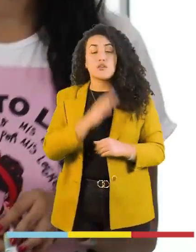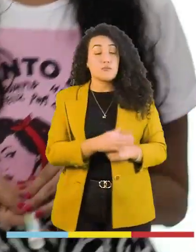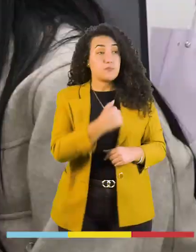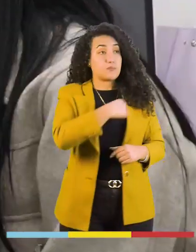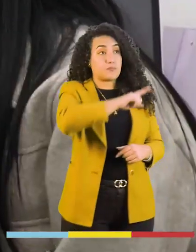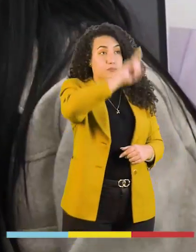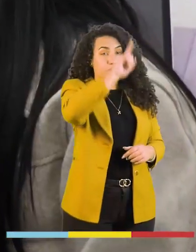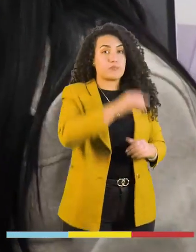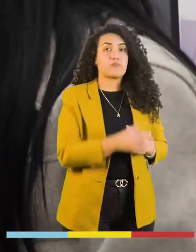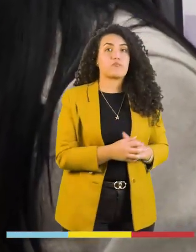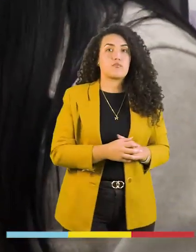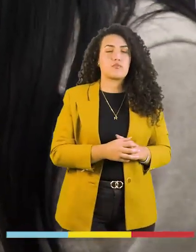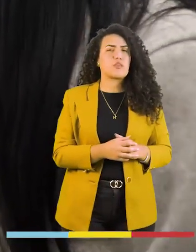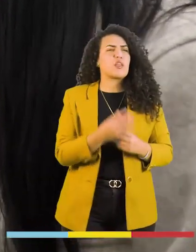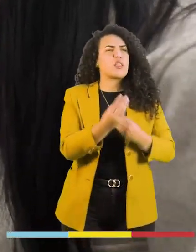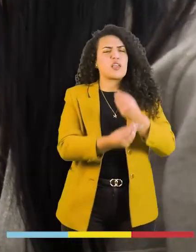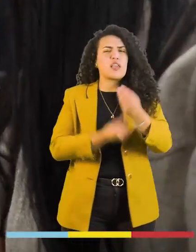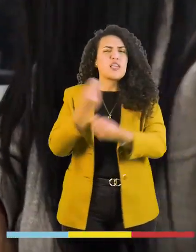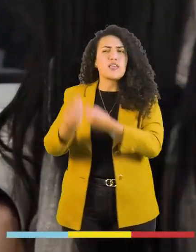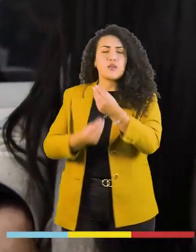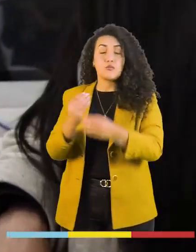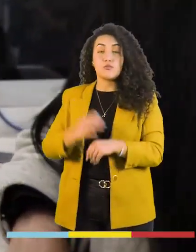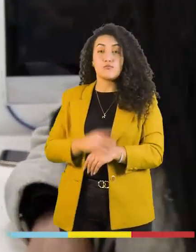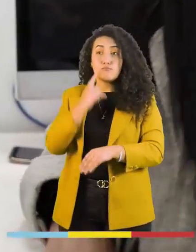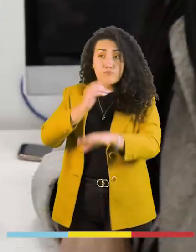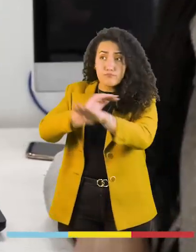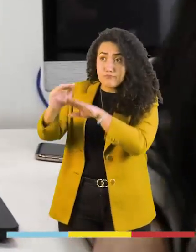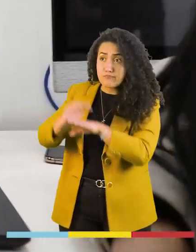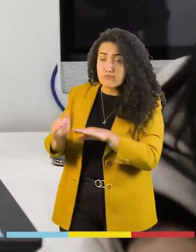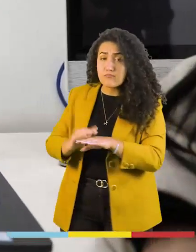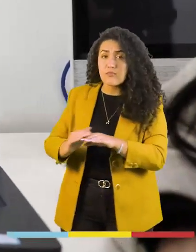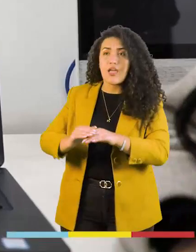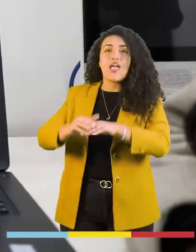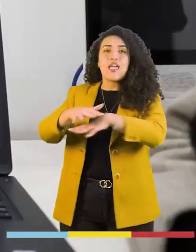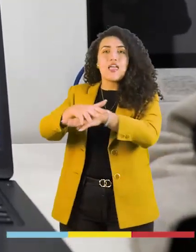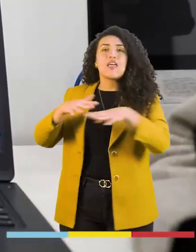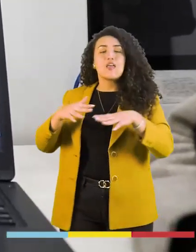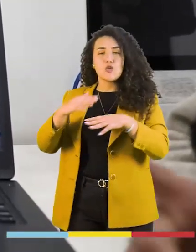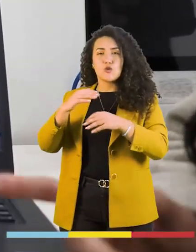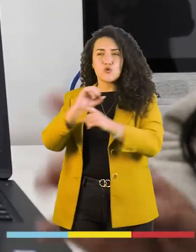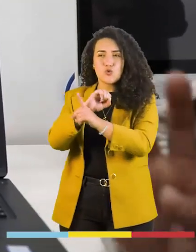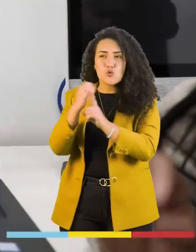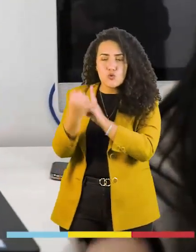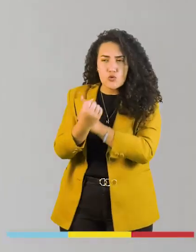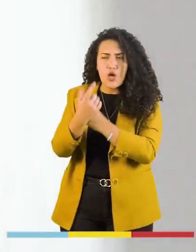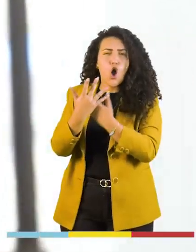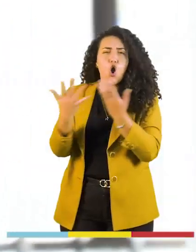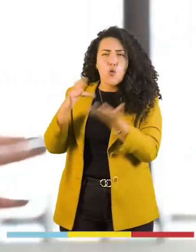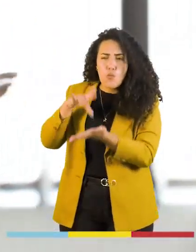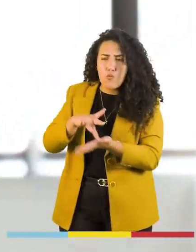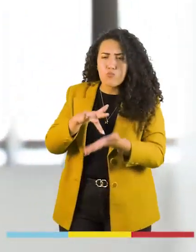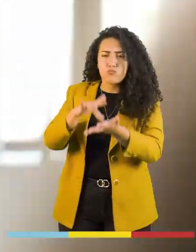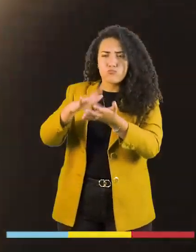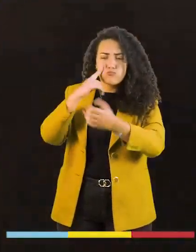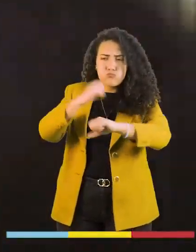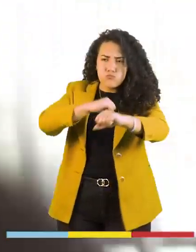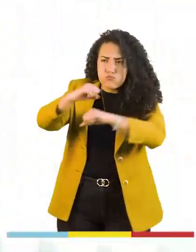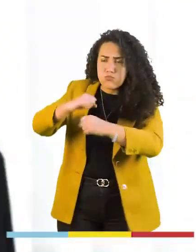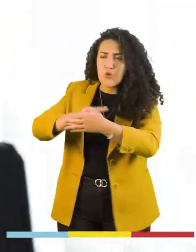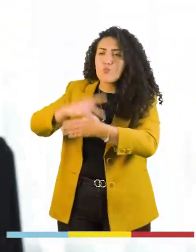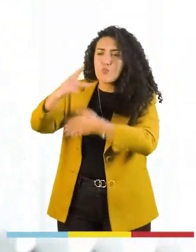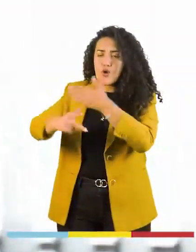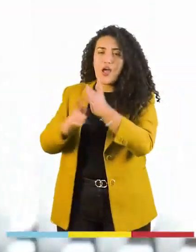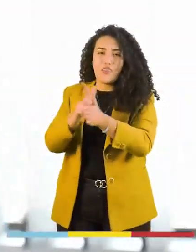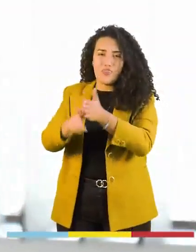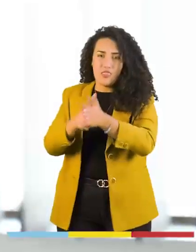de redes, Laura? Vamos a hacer unos copies para invitar a las personas a través de redes sociales de cómo ser parte o activa